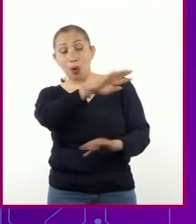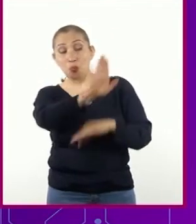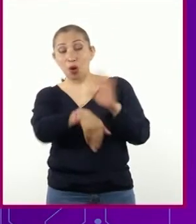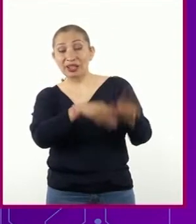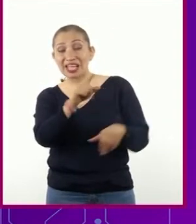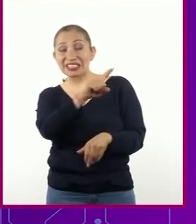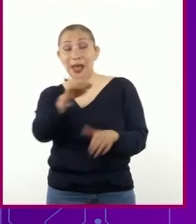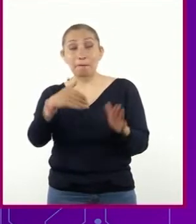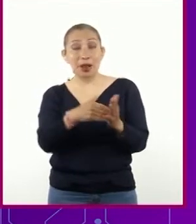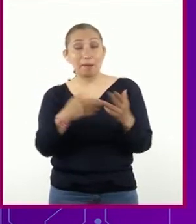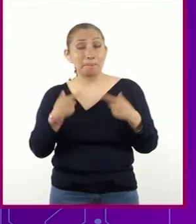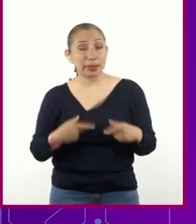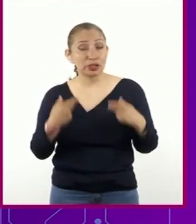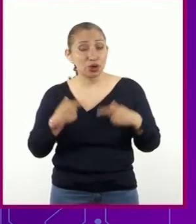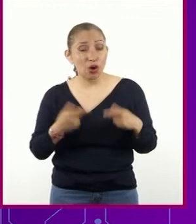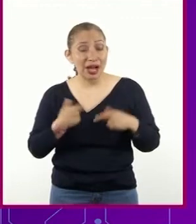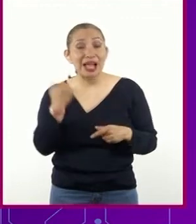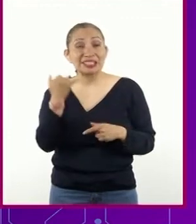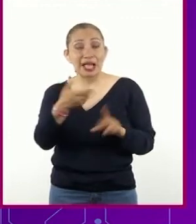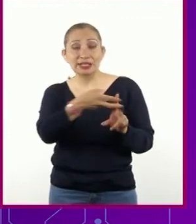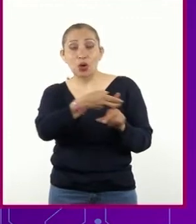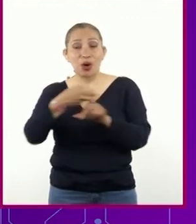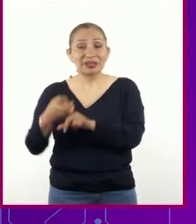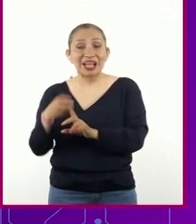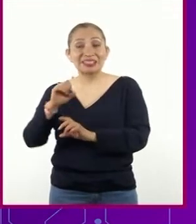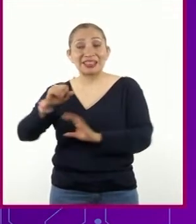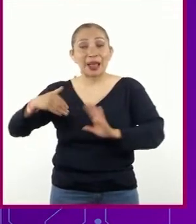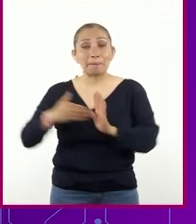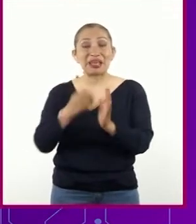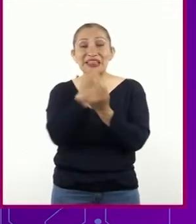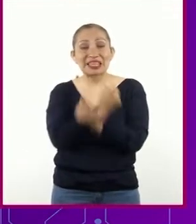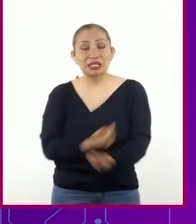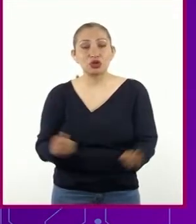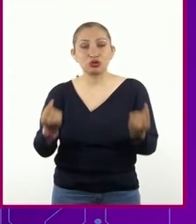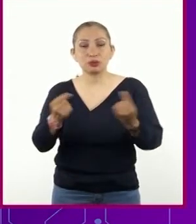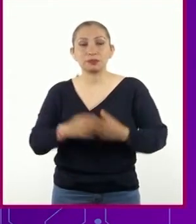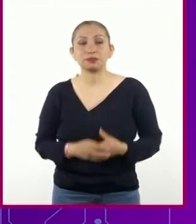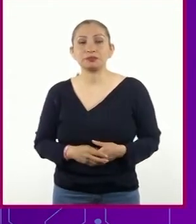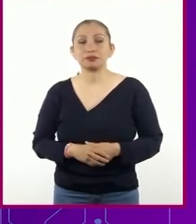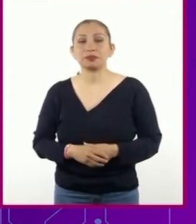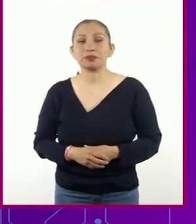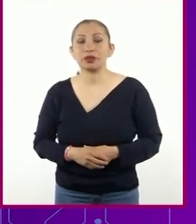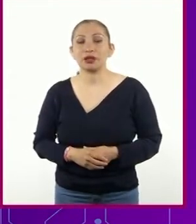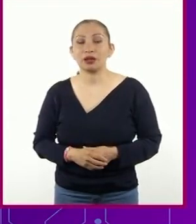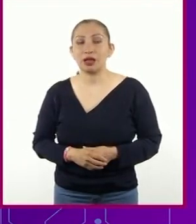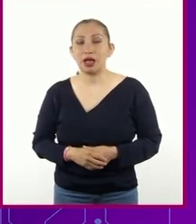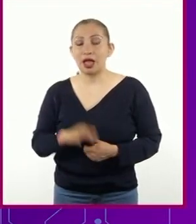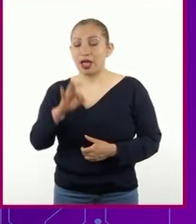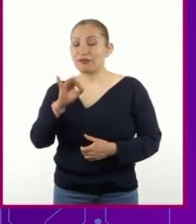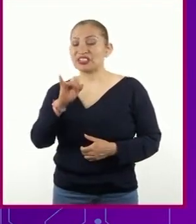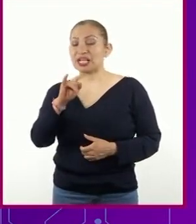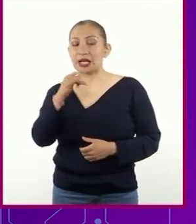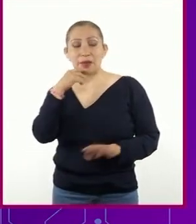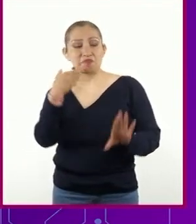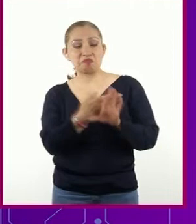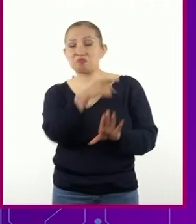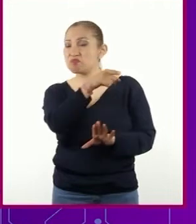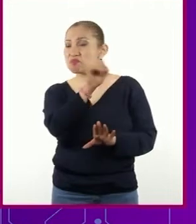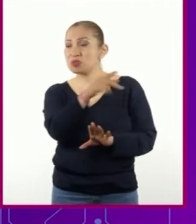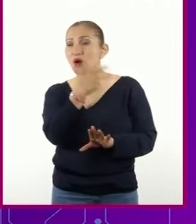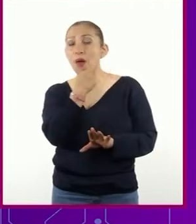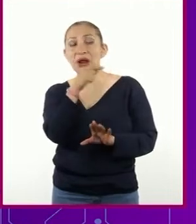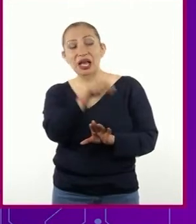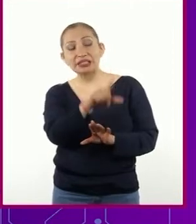más de 100,000 personas y el secuestro de 60,000 niños. La fiscalía acusó a Onwen